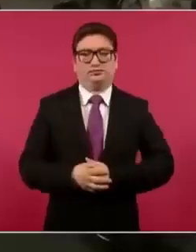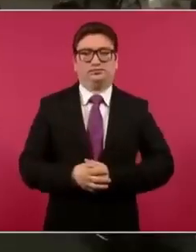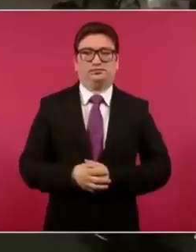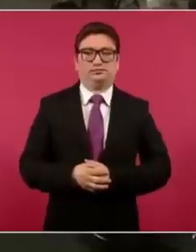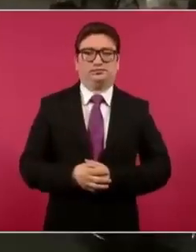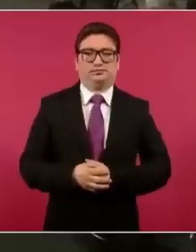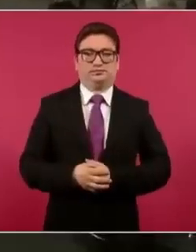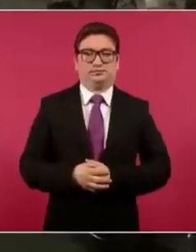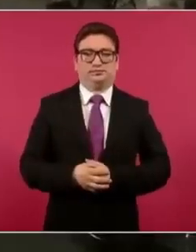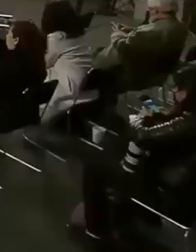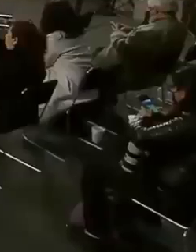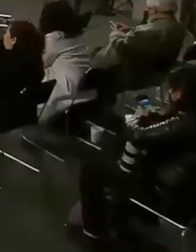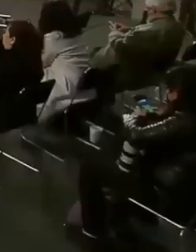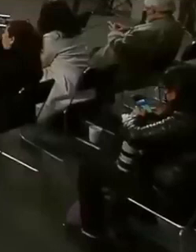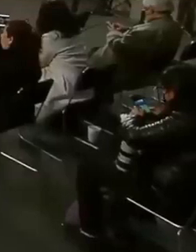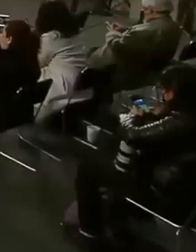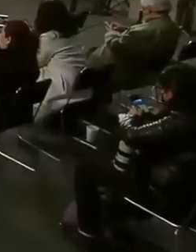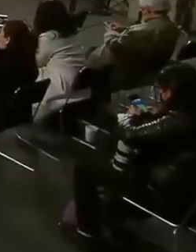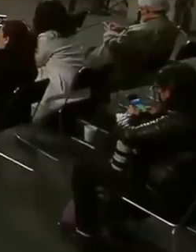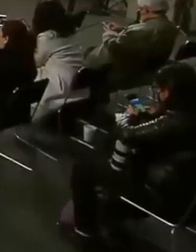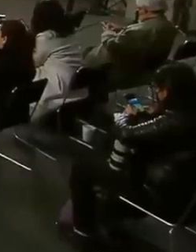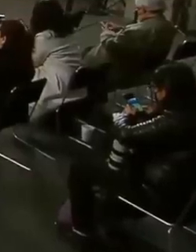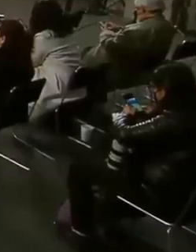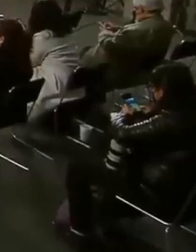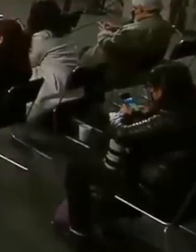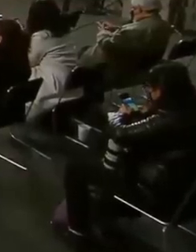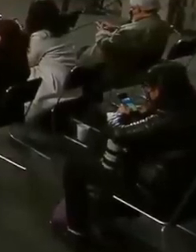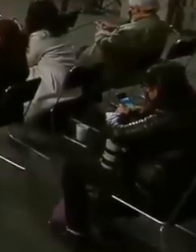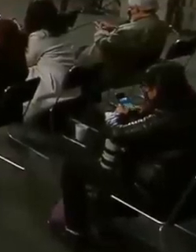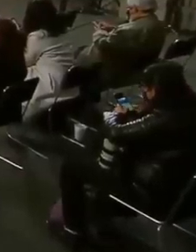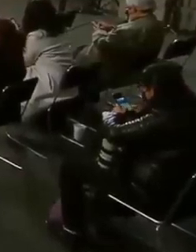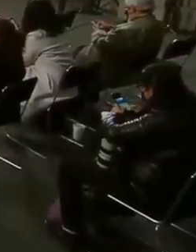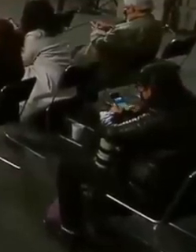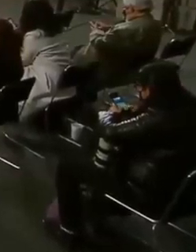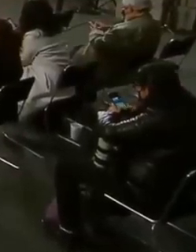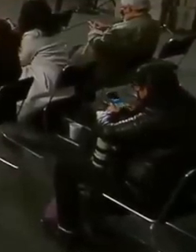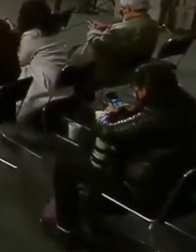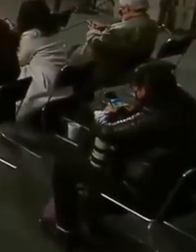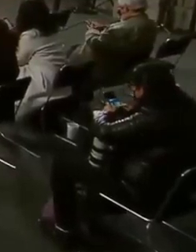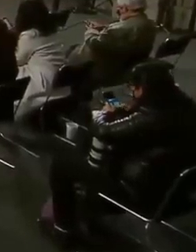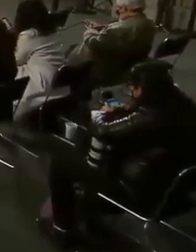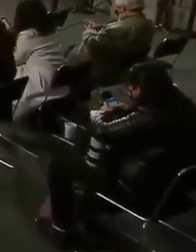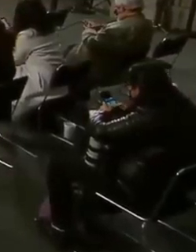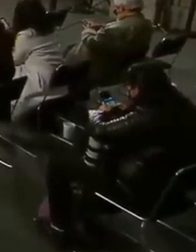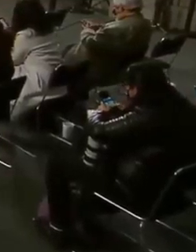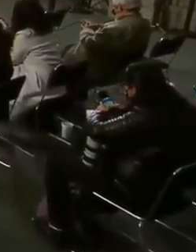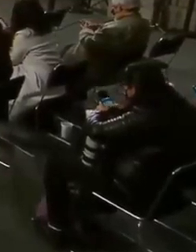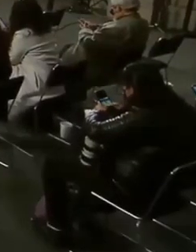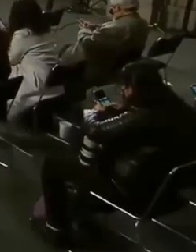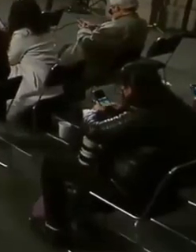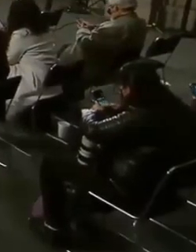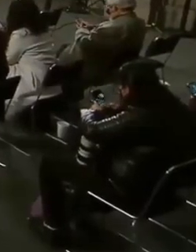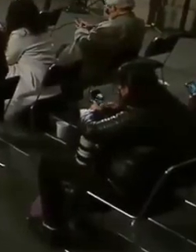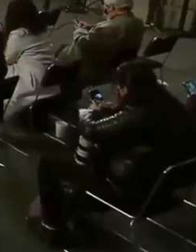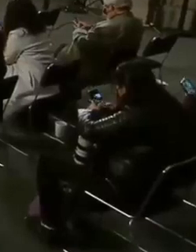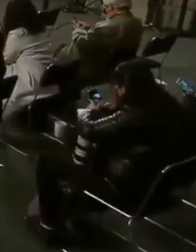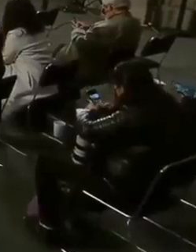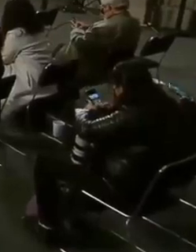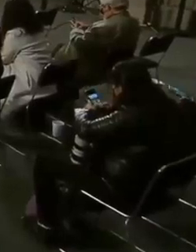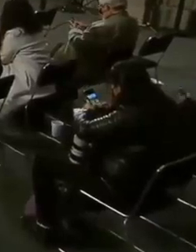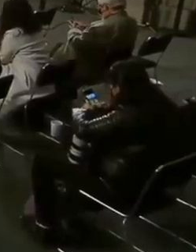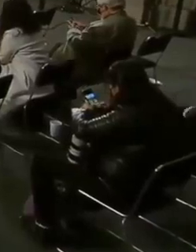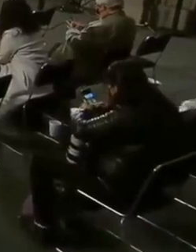Entonces, eso es lo segundo. Lo tercero son las becas, que